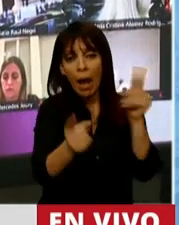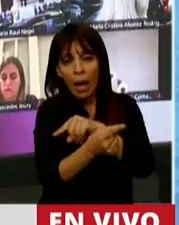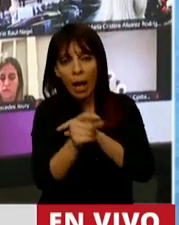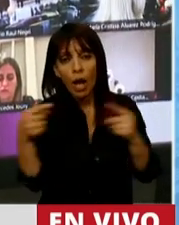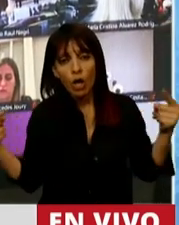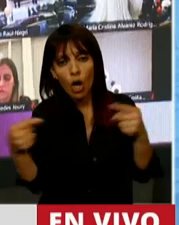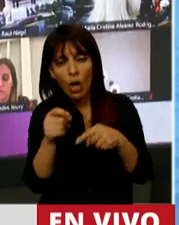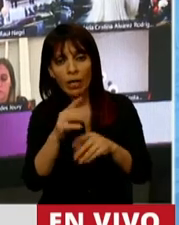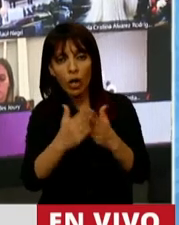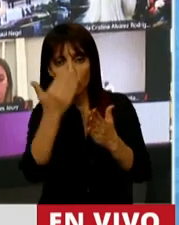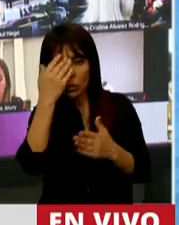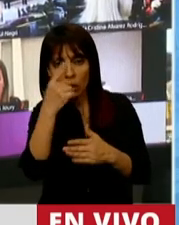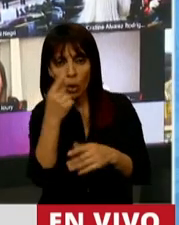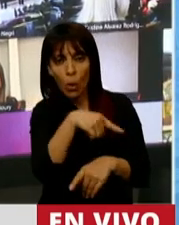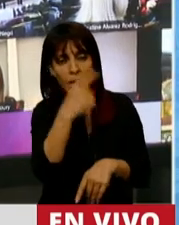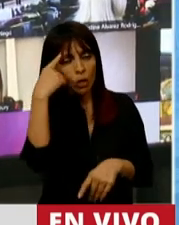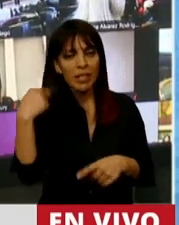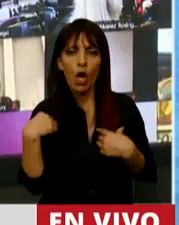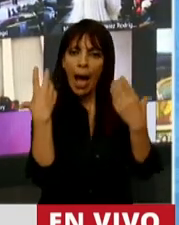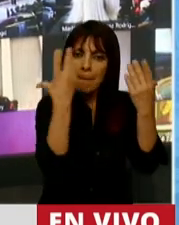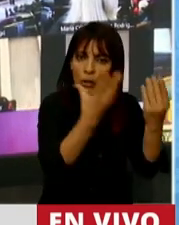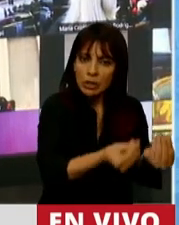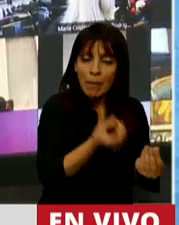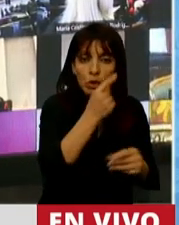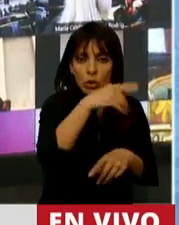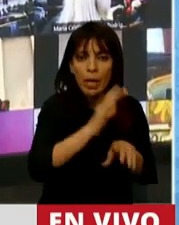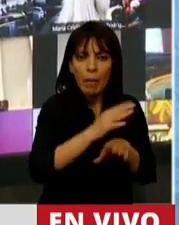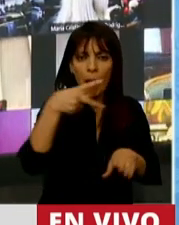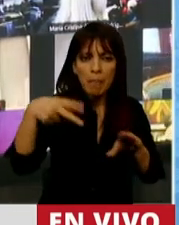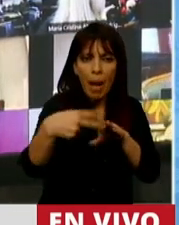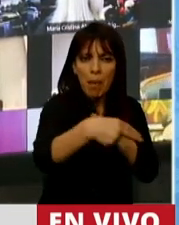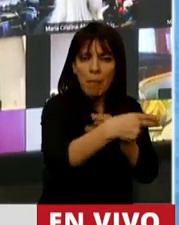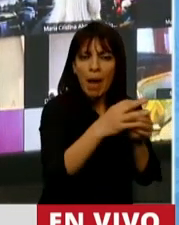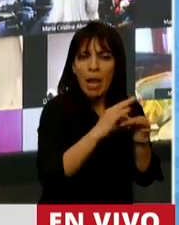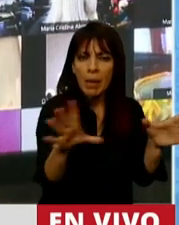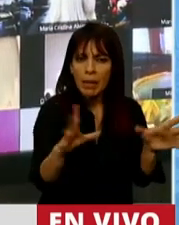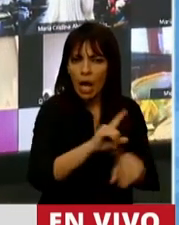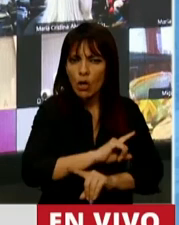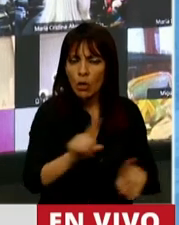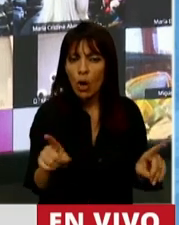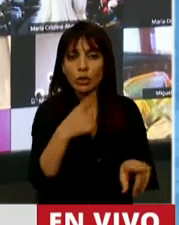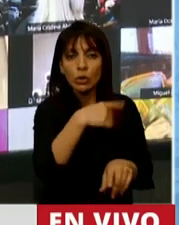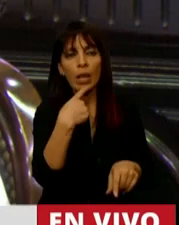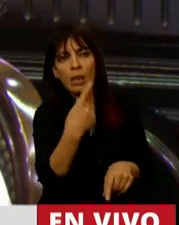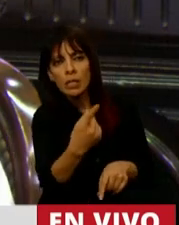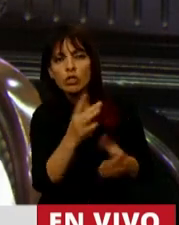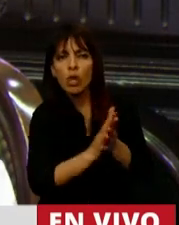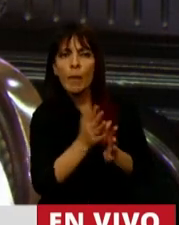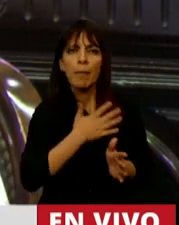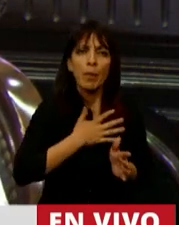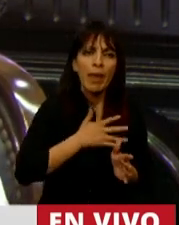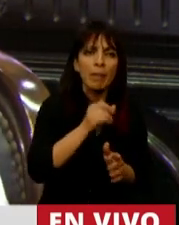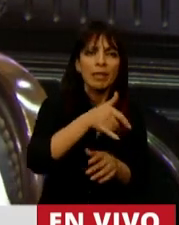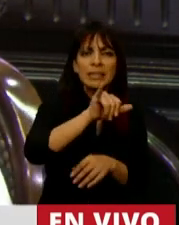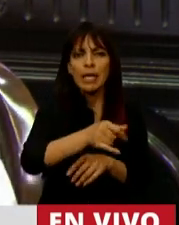Constitución. No cuenten con nosotros si van a seguir socavando la libertad, si van a seguir debatiendo sobre el rol de la propiedad.